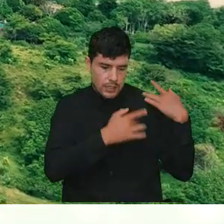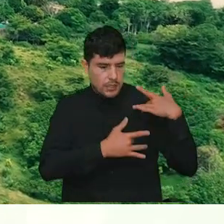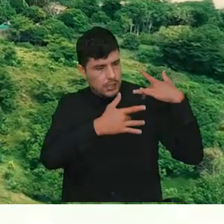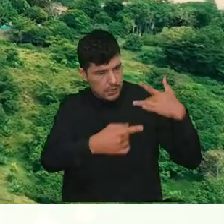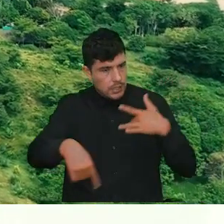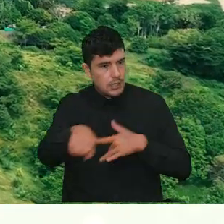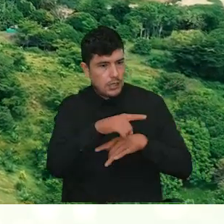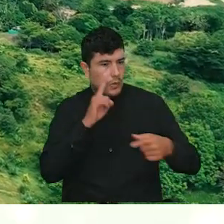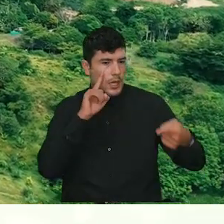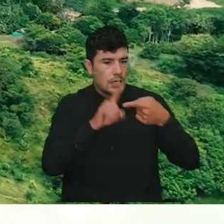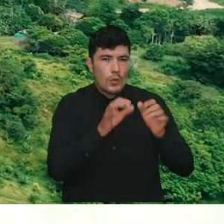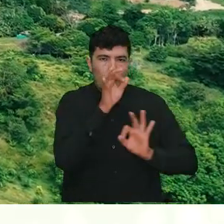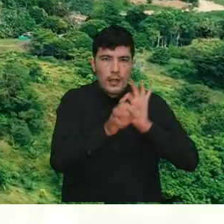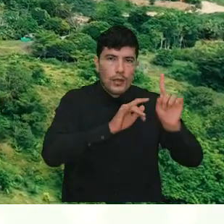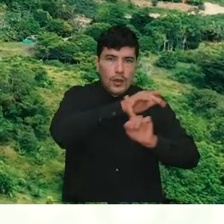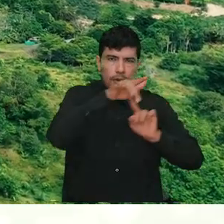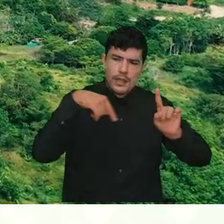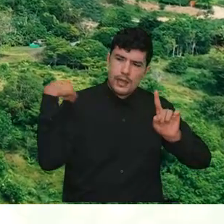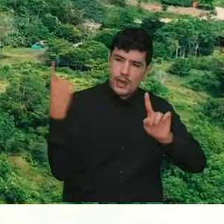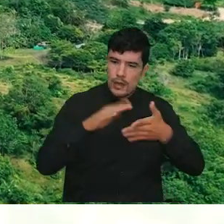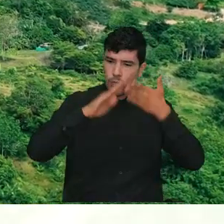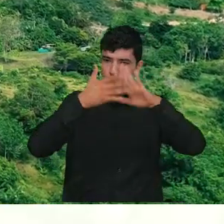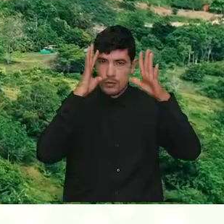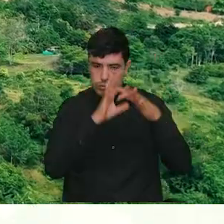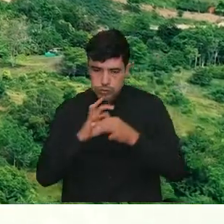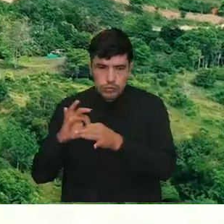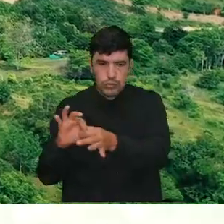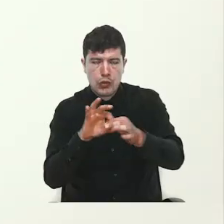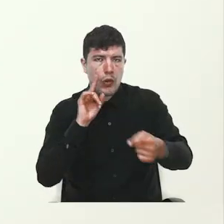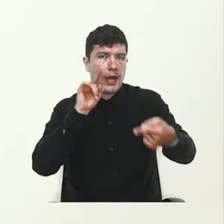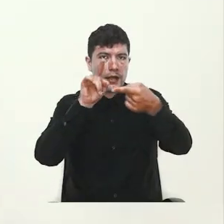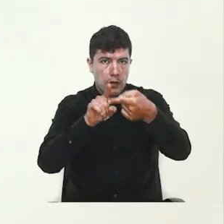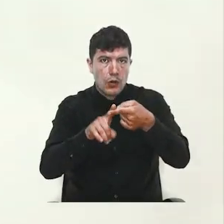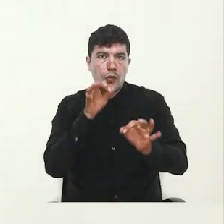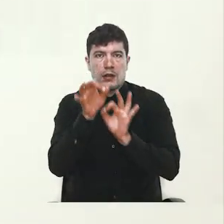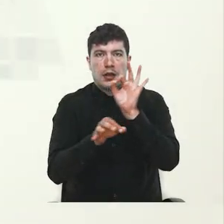armonía con sus grupos de interés para aportar a la construcción de un mundo mejor.